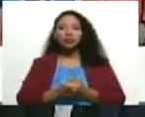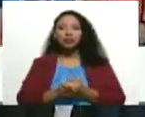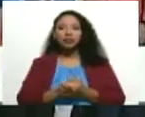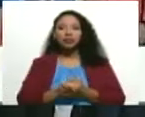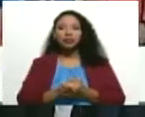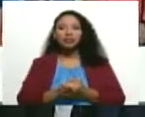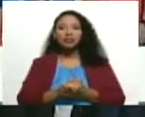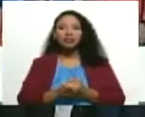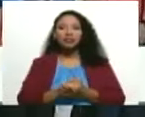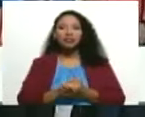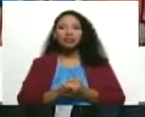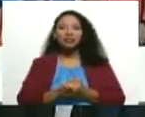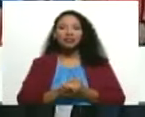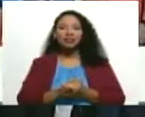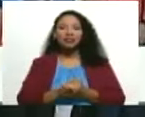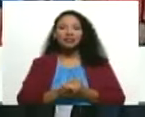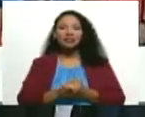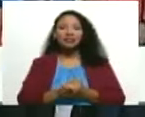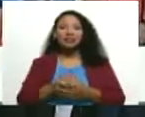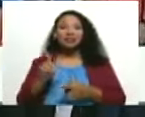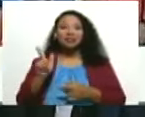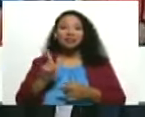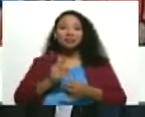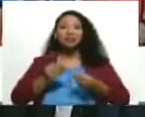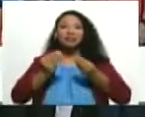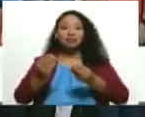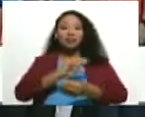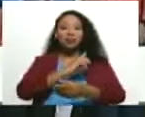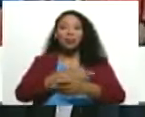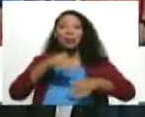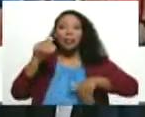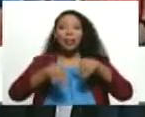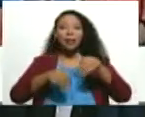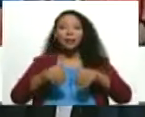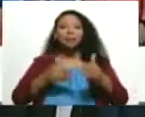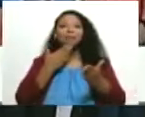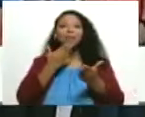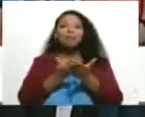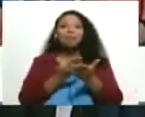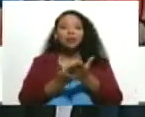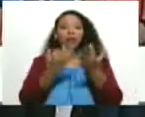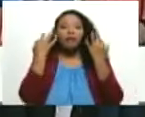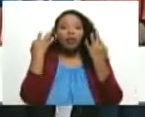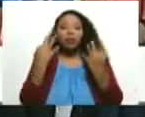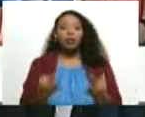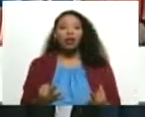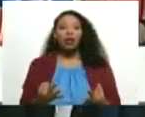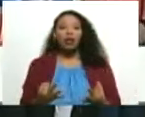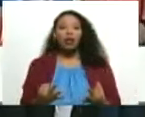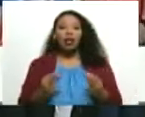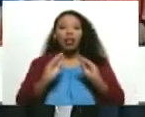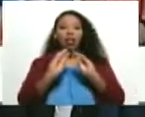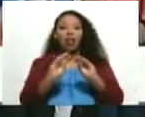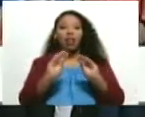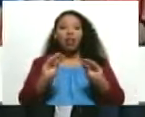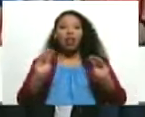Esequiba. Entregamos hoy al Poder Electoral una solicitud formal de